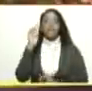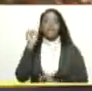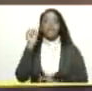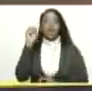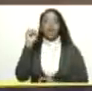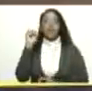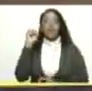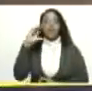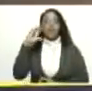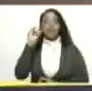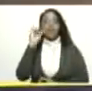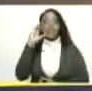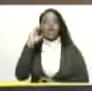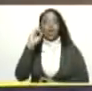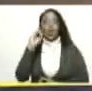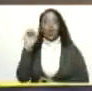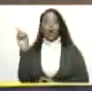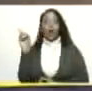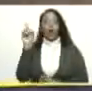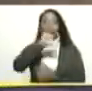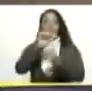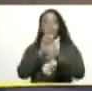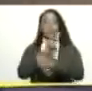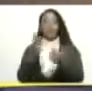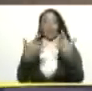vicepresidente de Defensa Integral de la Nación.